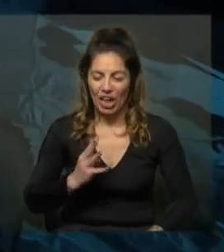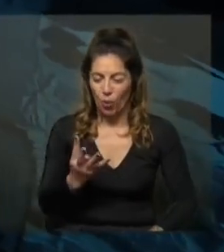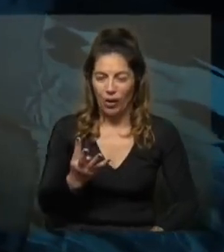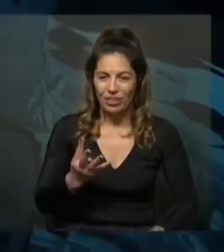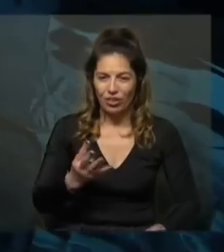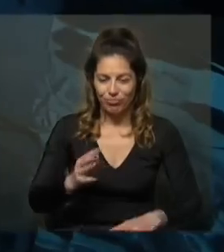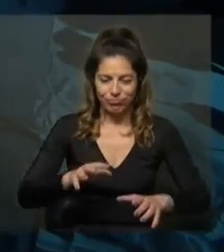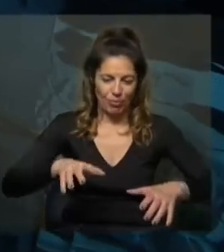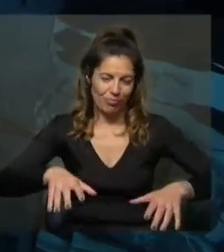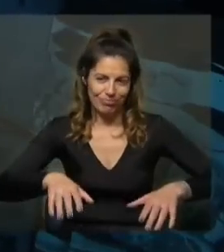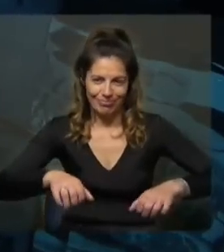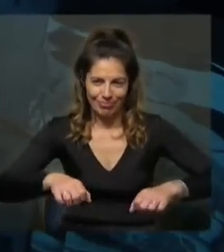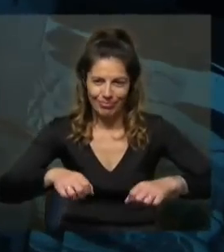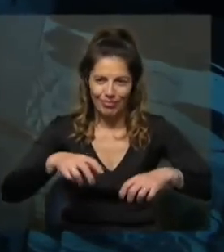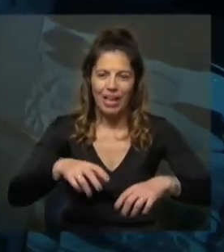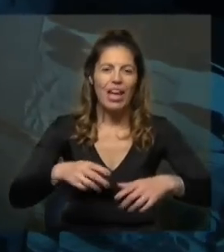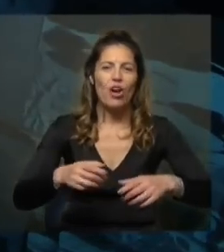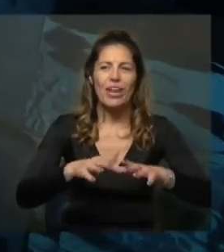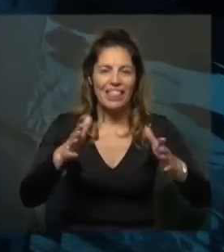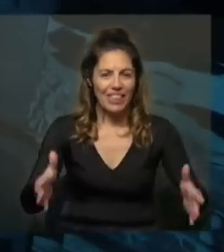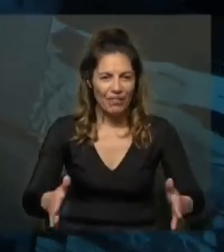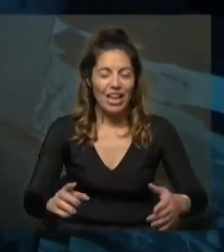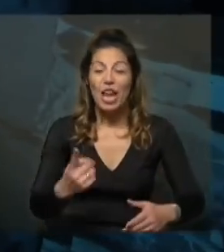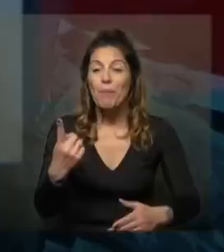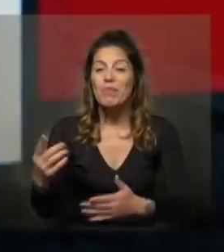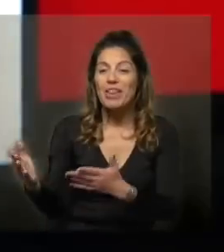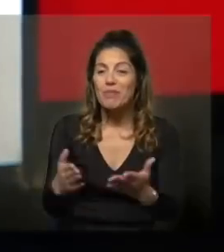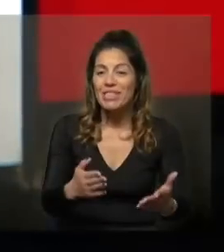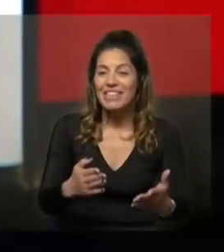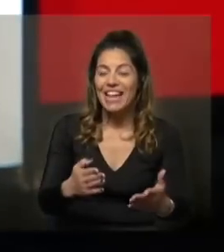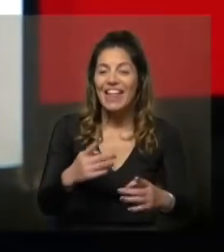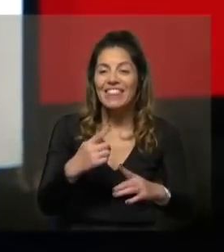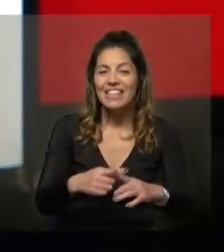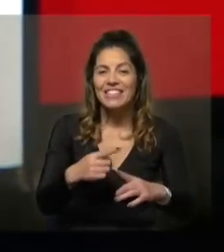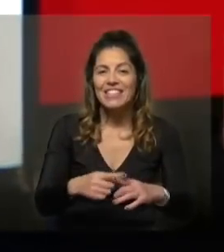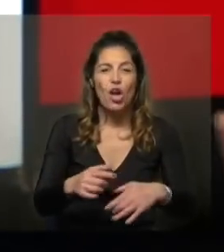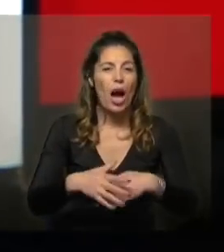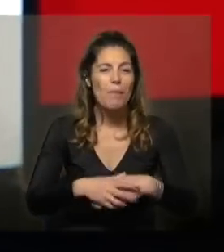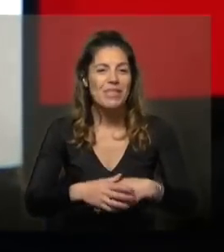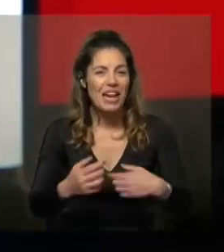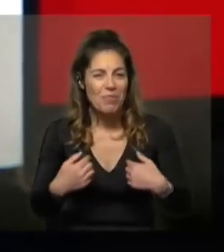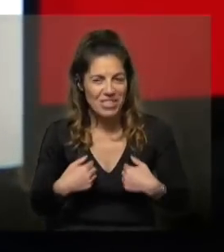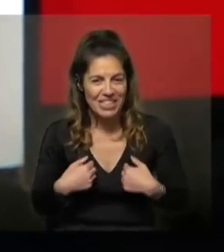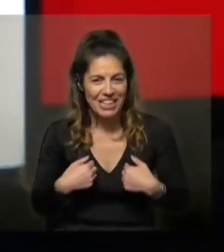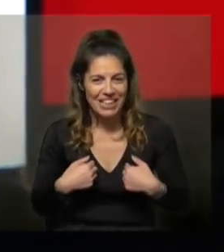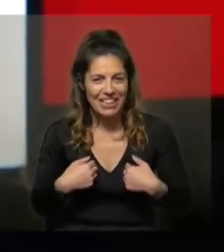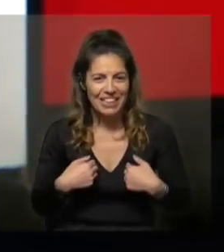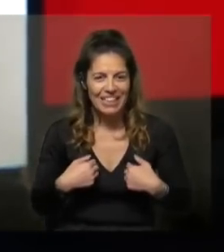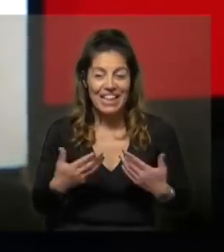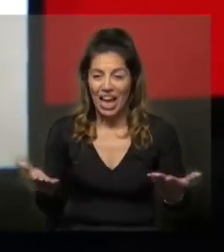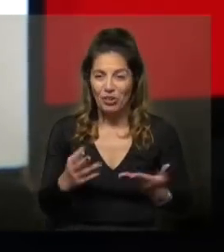arriba y la primer invitada del siglo quién pudo ser porque era amiga mía la